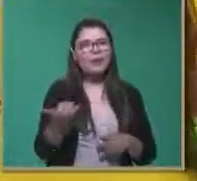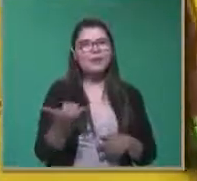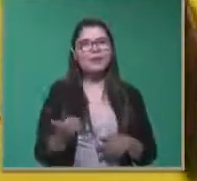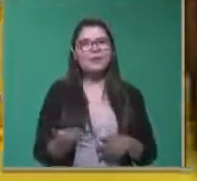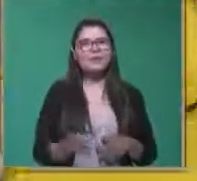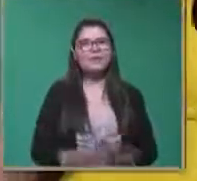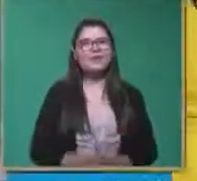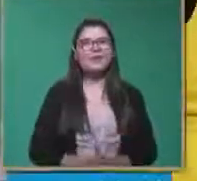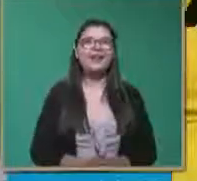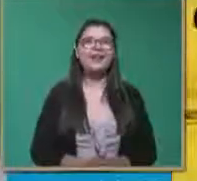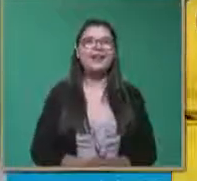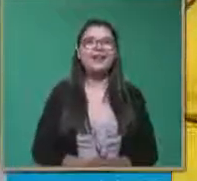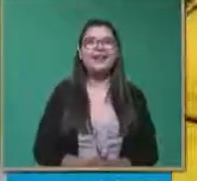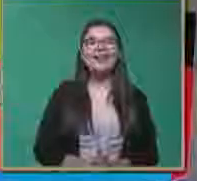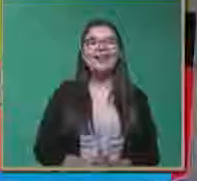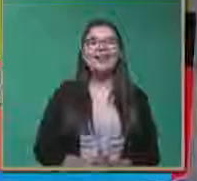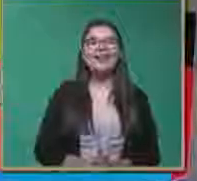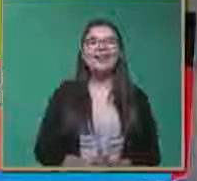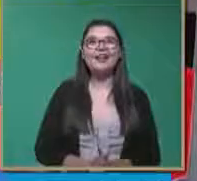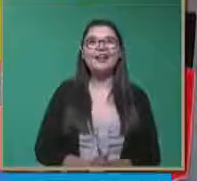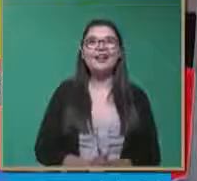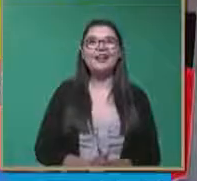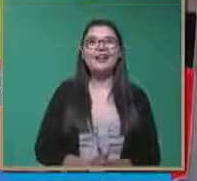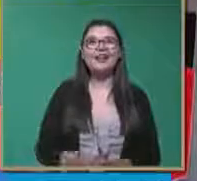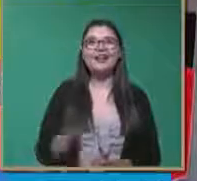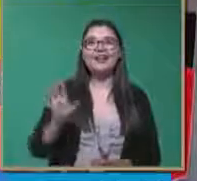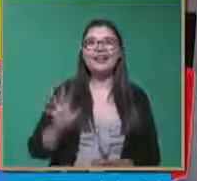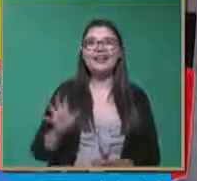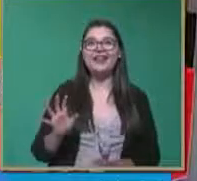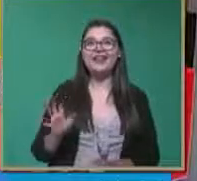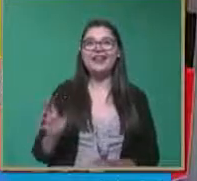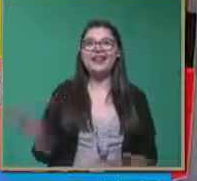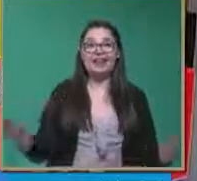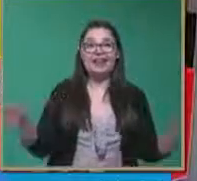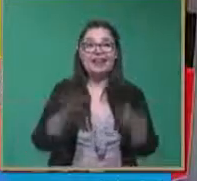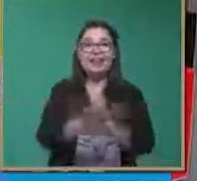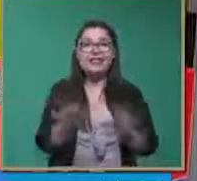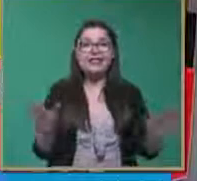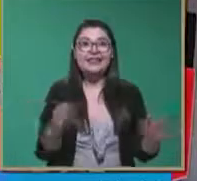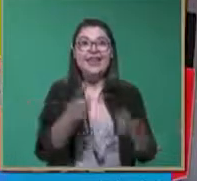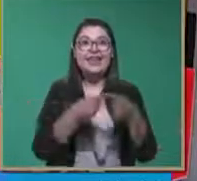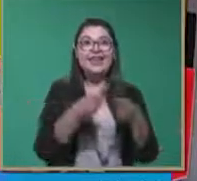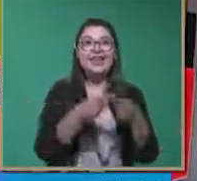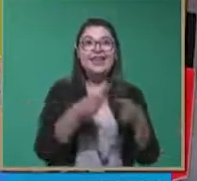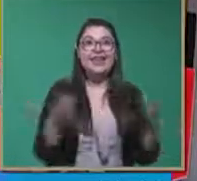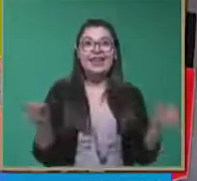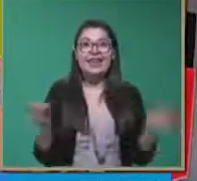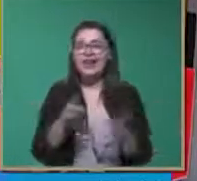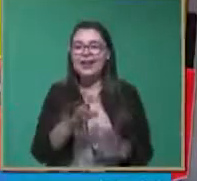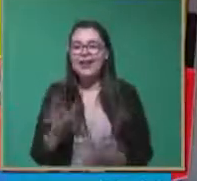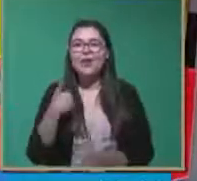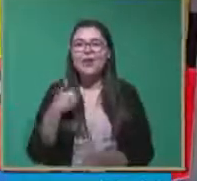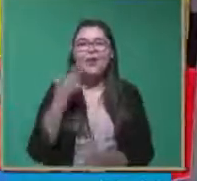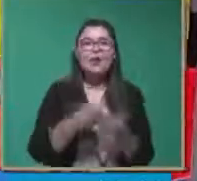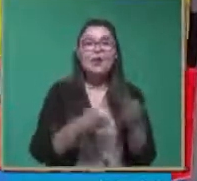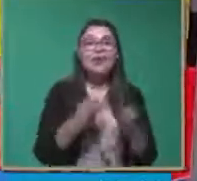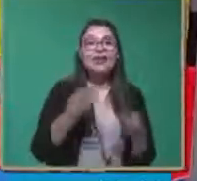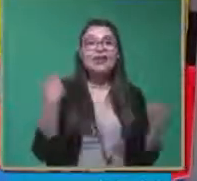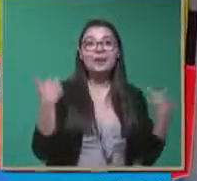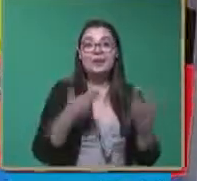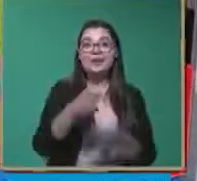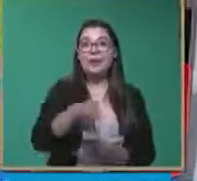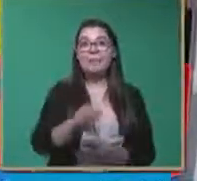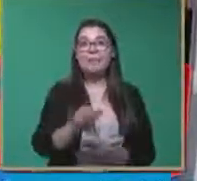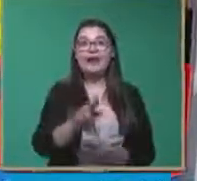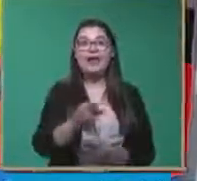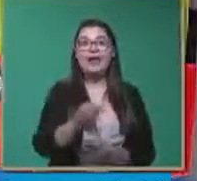¡Ay! Aquí está. Es la maestra Yuli. Y. ¡Híjole! La maestra Marianela. No le digan, niños, no le digan para dónde